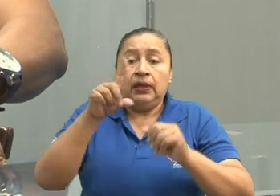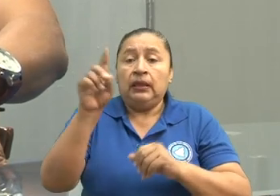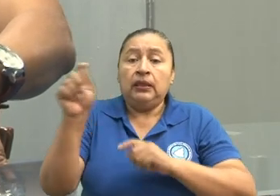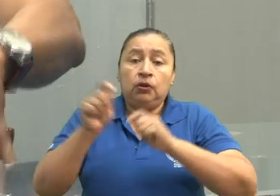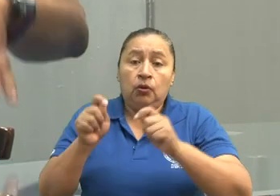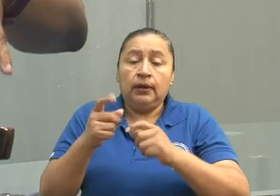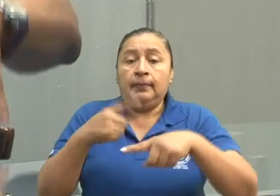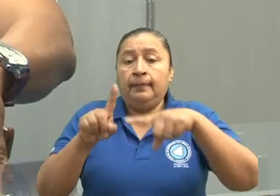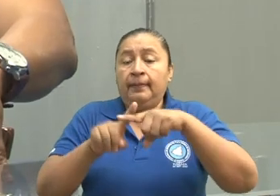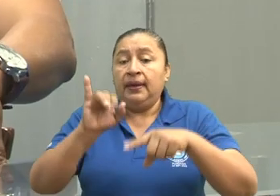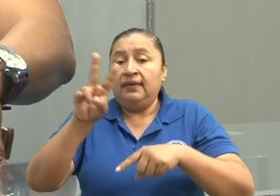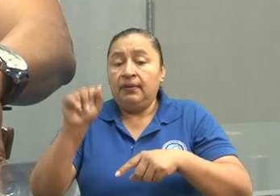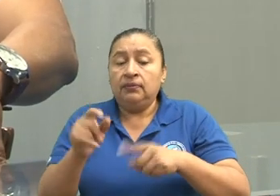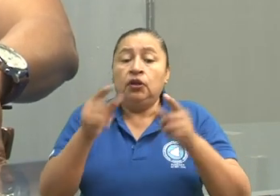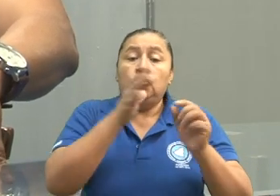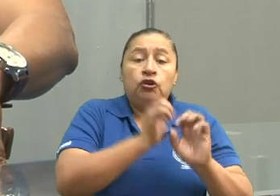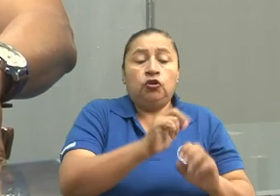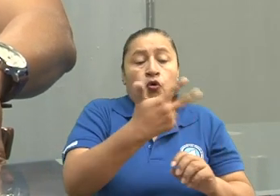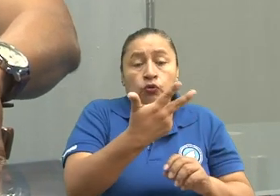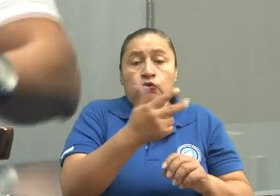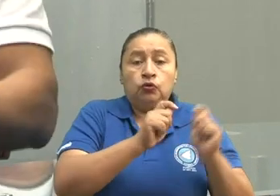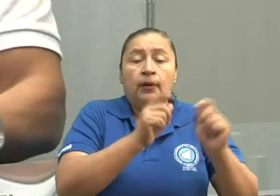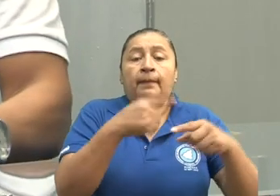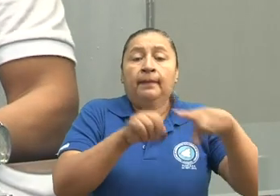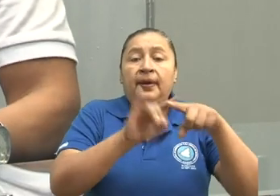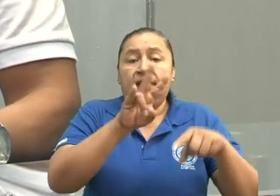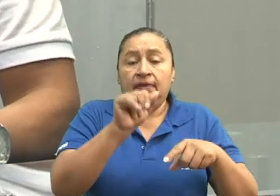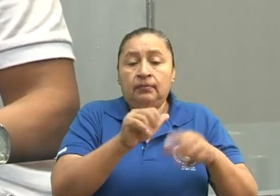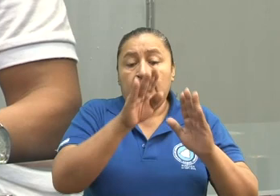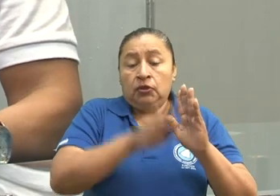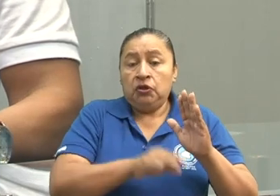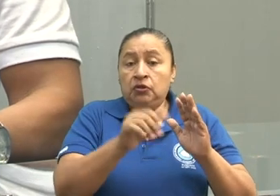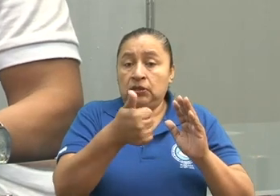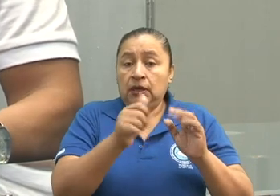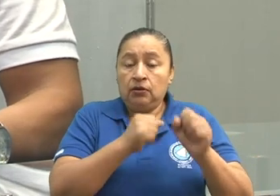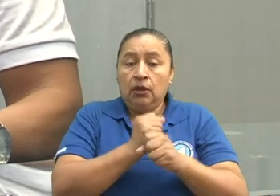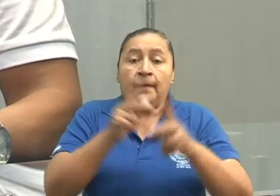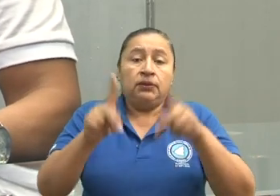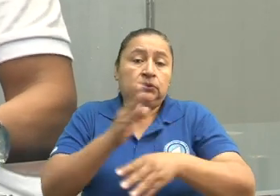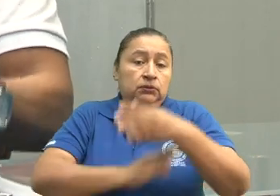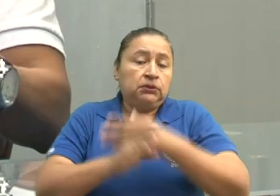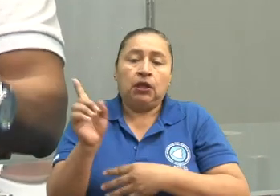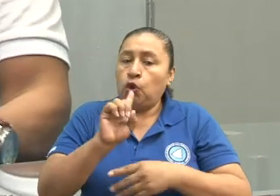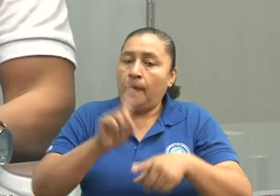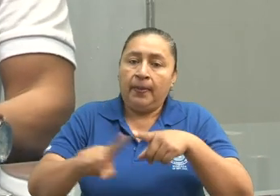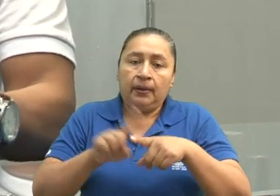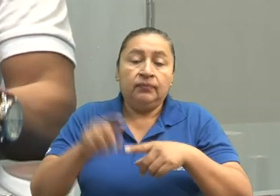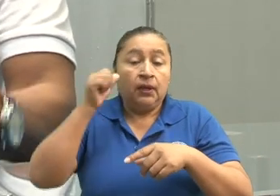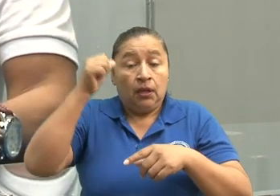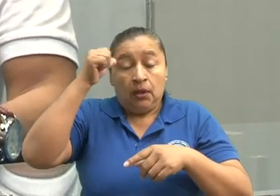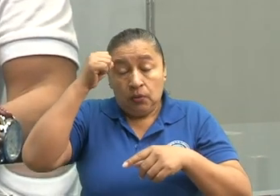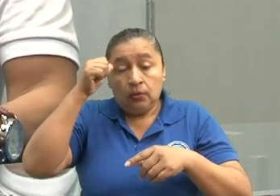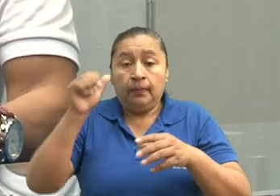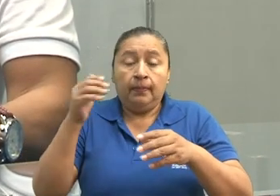adultos más IVA, niños $8 más IVA. Los niños menores de 6 no pagan, las personas con discapacidad no pagan. El adulto mayor